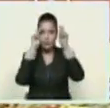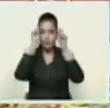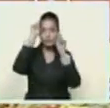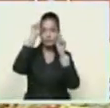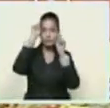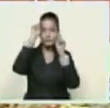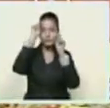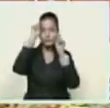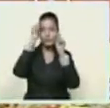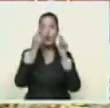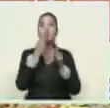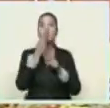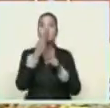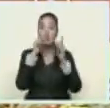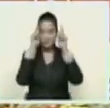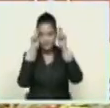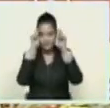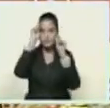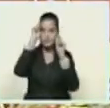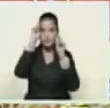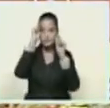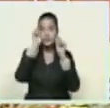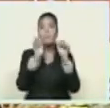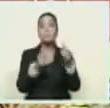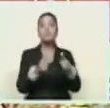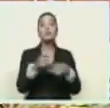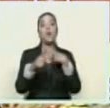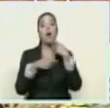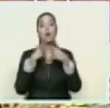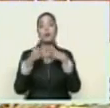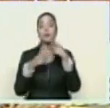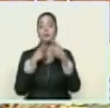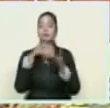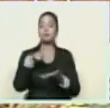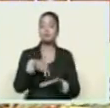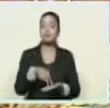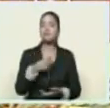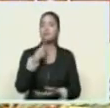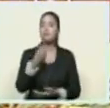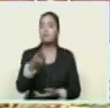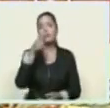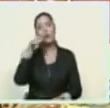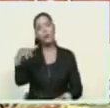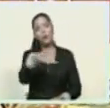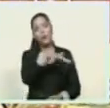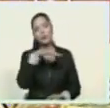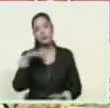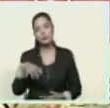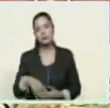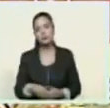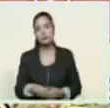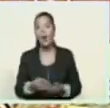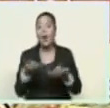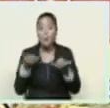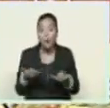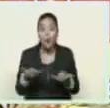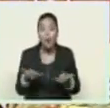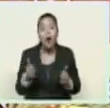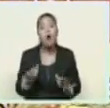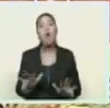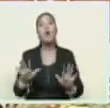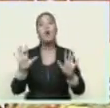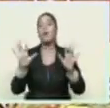ropa y tomó la palabra y le dijo al pueblo por ahora